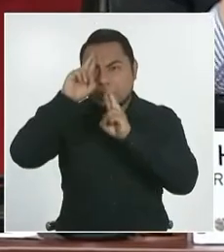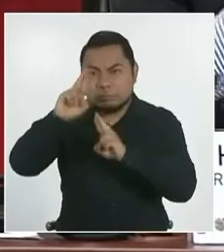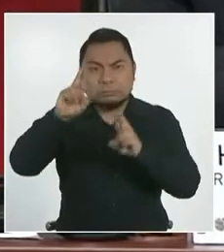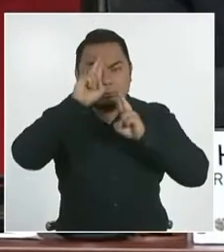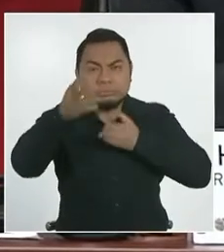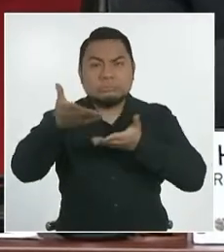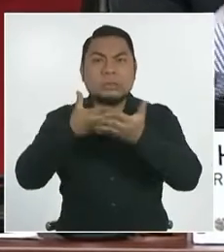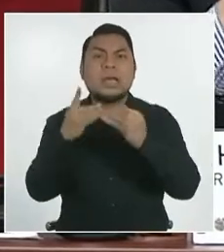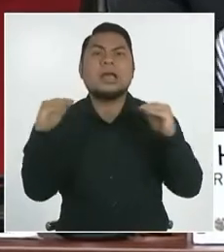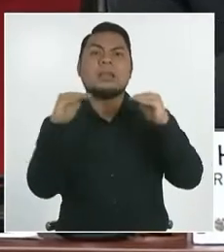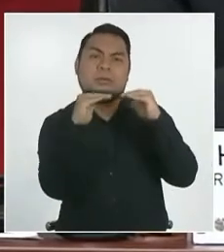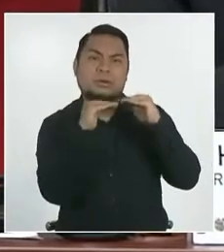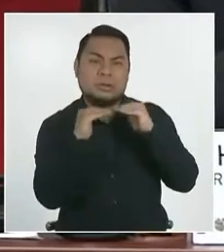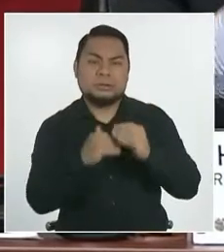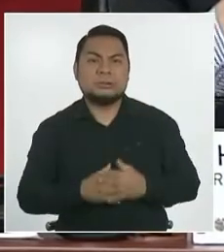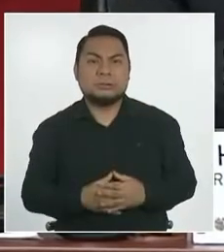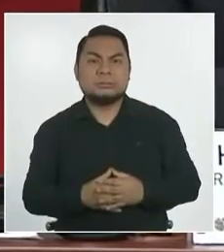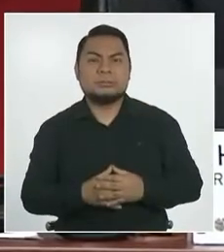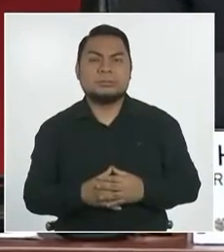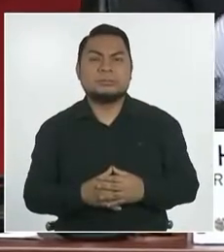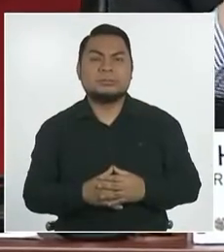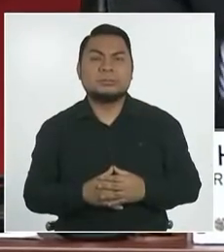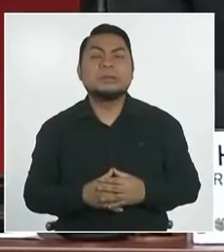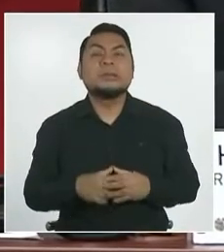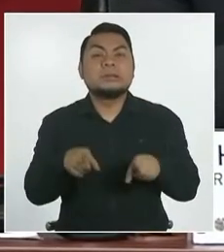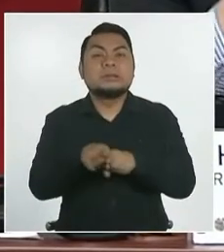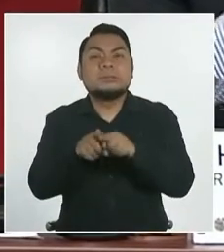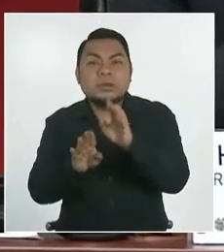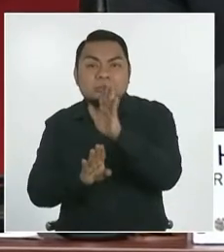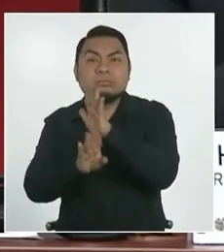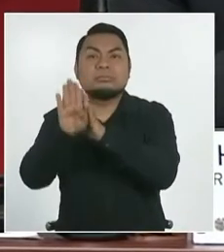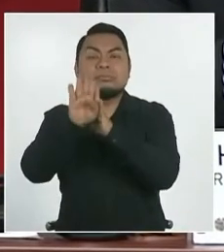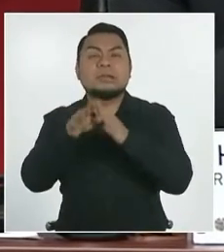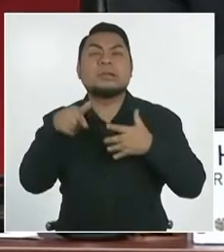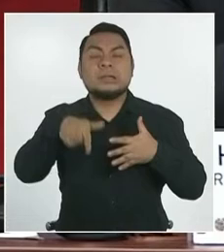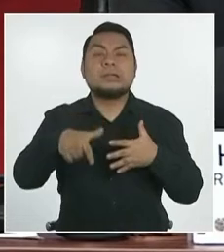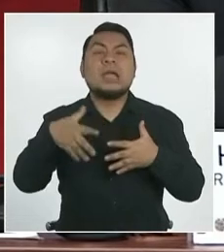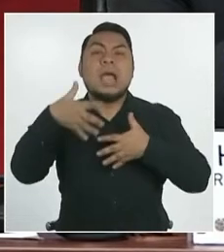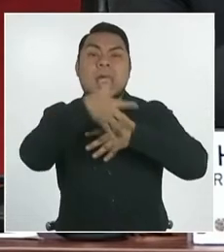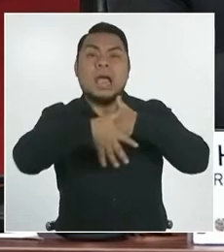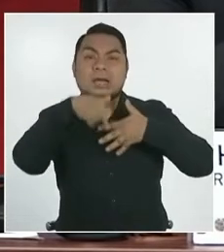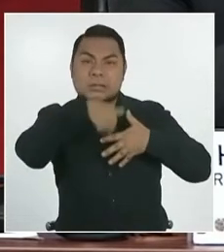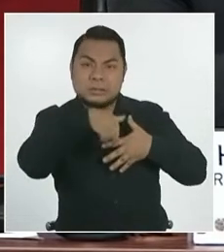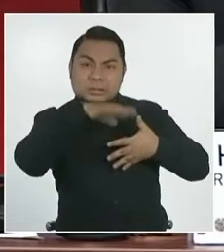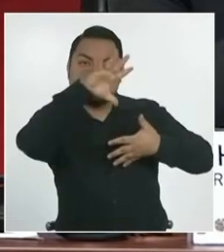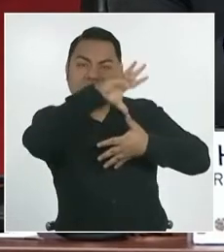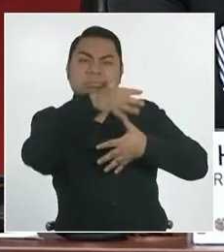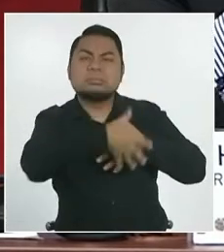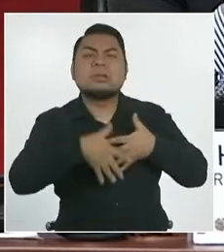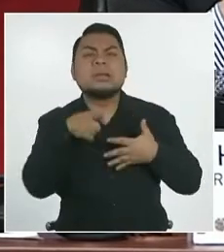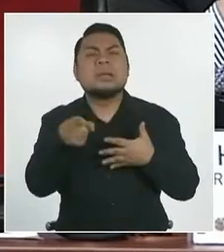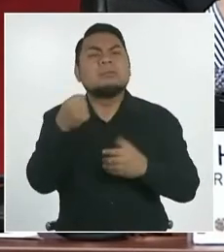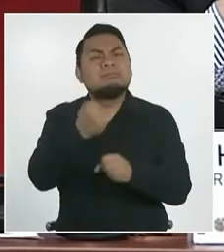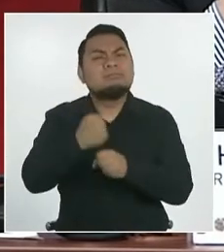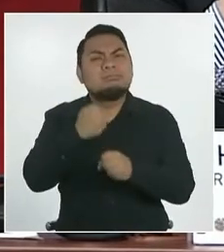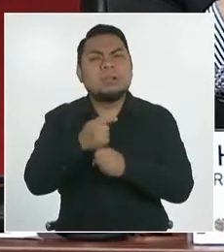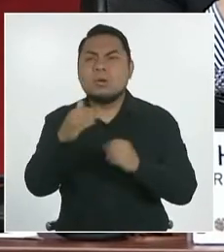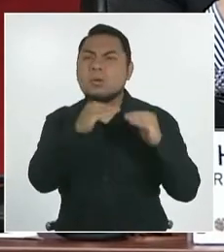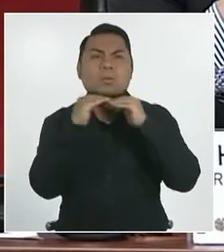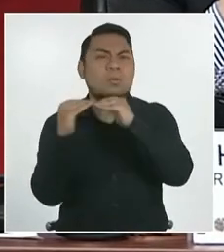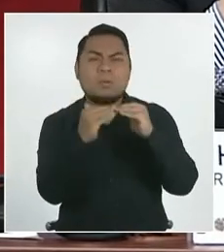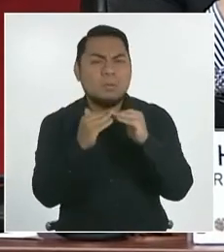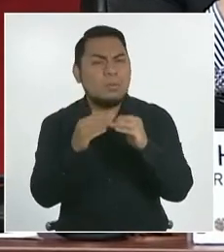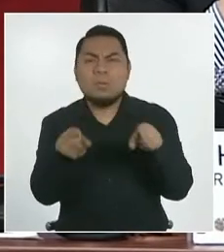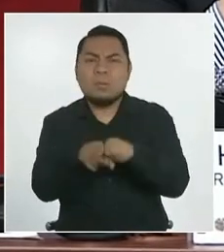pleno a la democracia. El desarrollo de nuestra región americana es una tarea común que solo